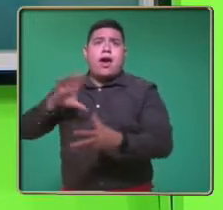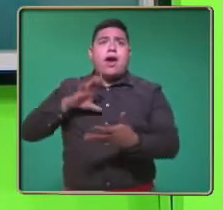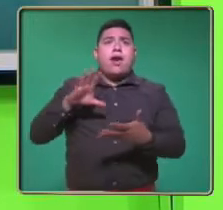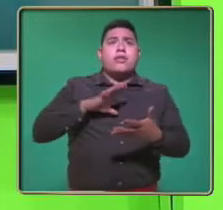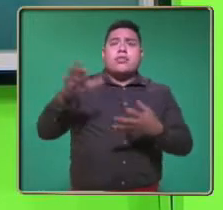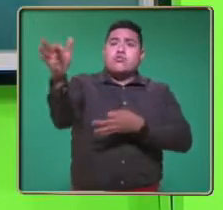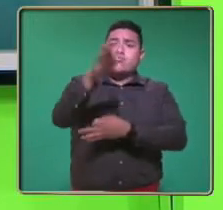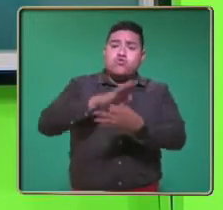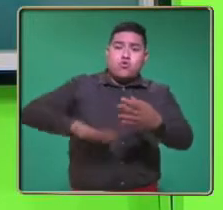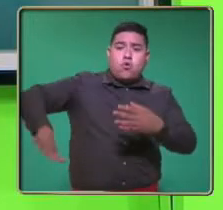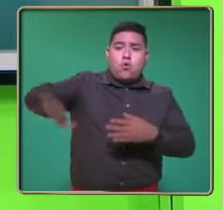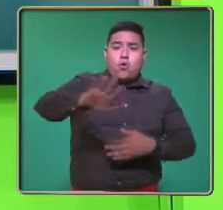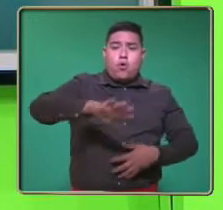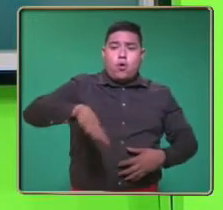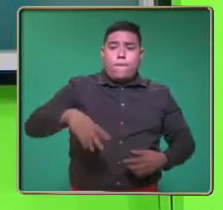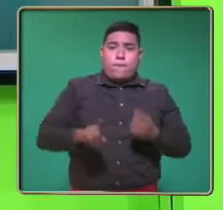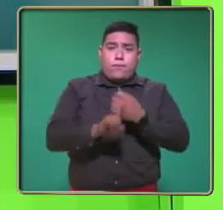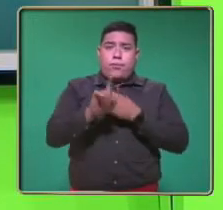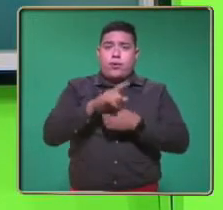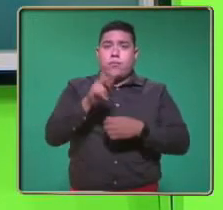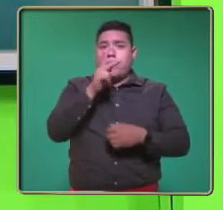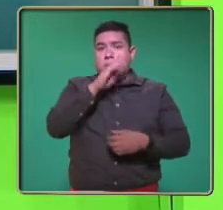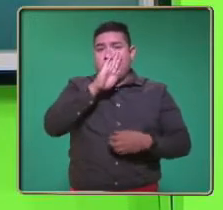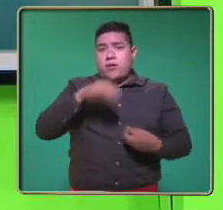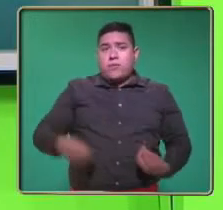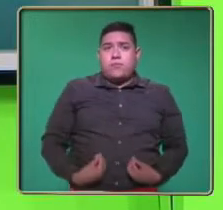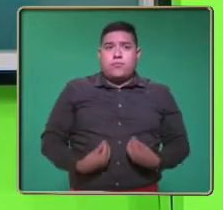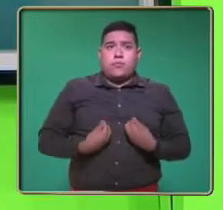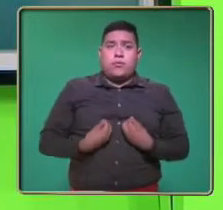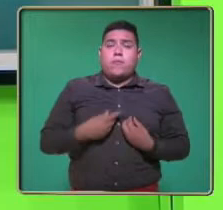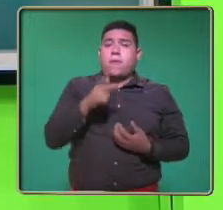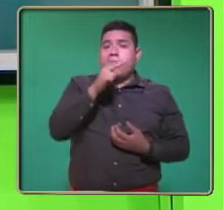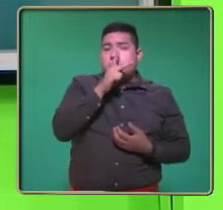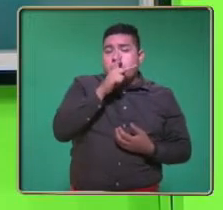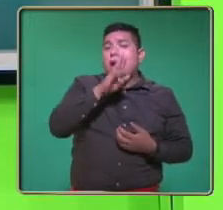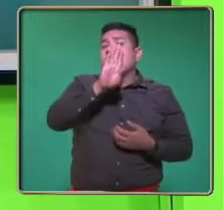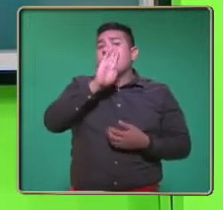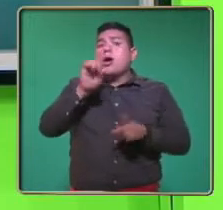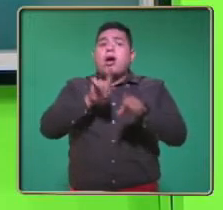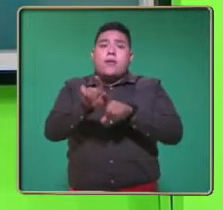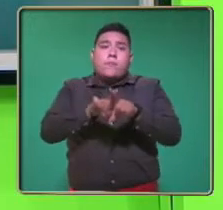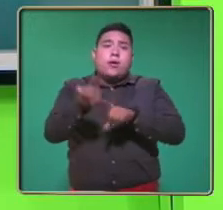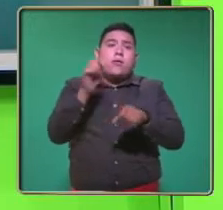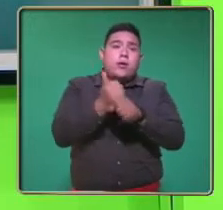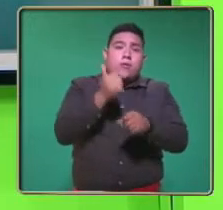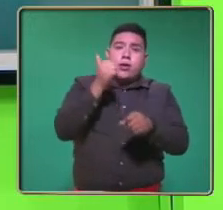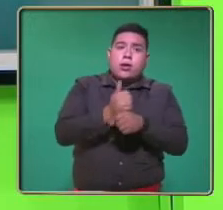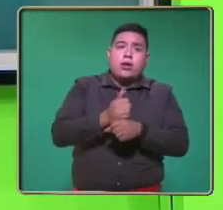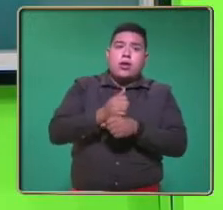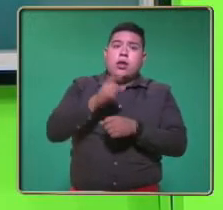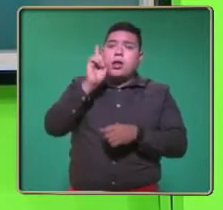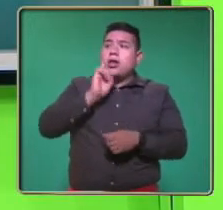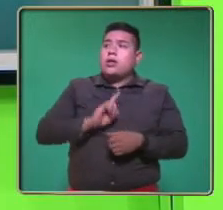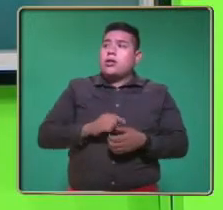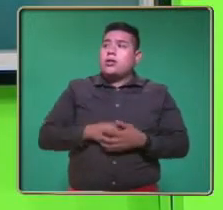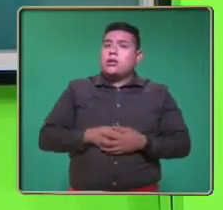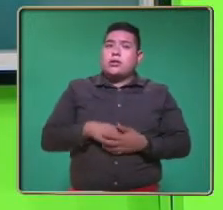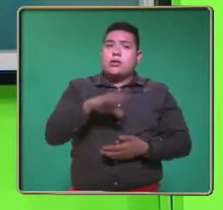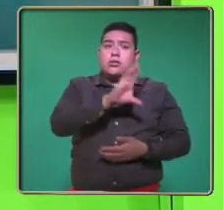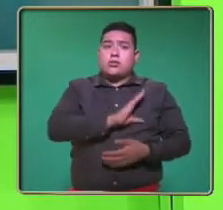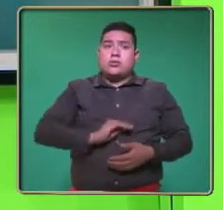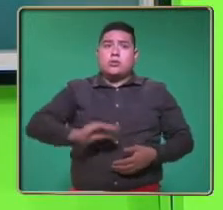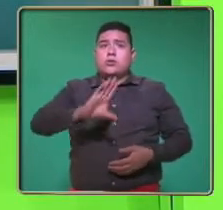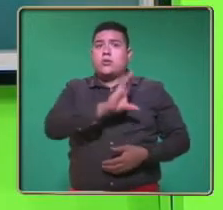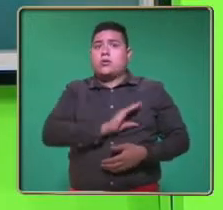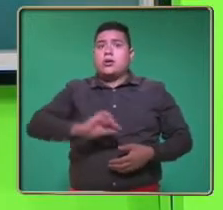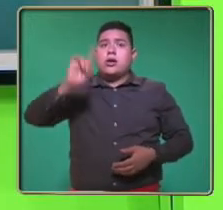estamos viviendo como familia, como padre, como hermano, como abuelita, acerca de nuestro hijo o nuestro nieto o